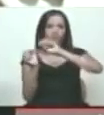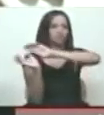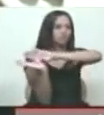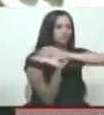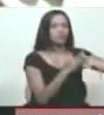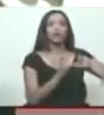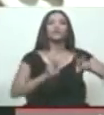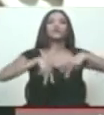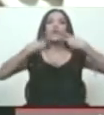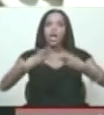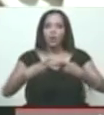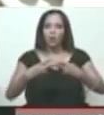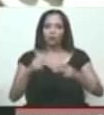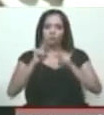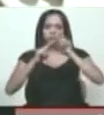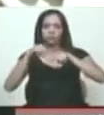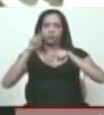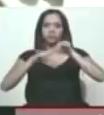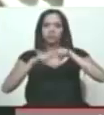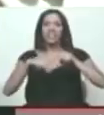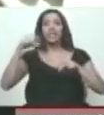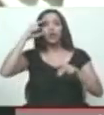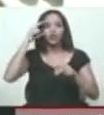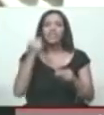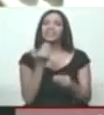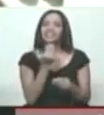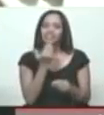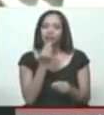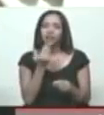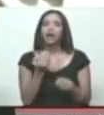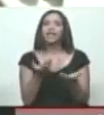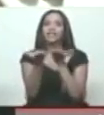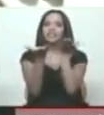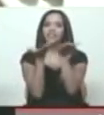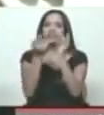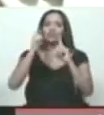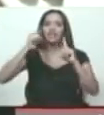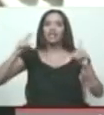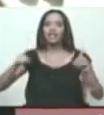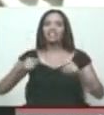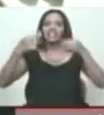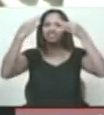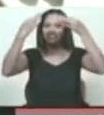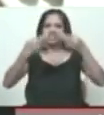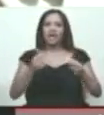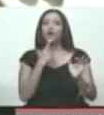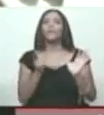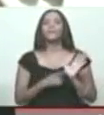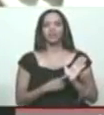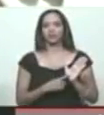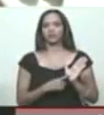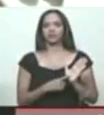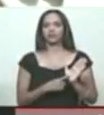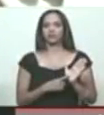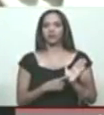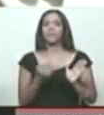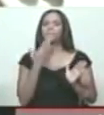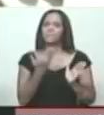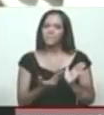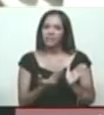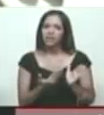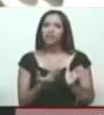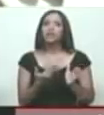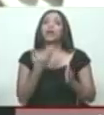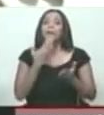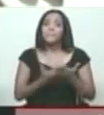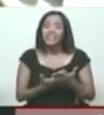a estabilizar en los días que están por venir el servicio eléctrico ya de manera total. Pido la máxima comprensión.